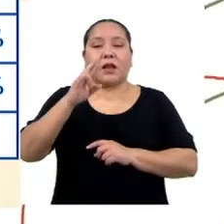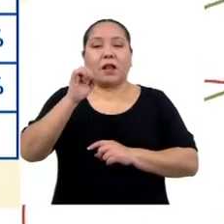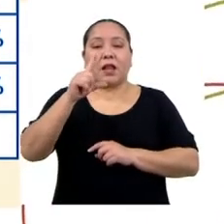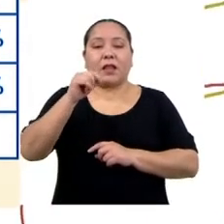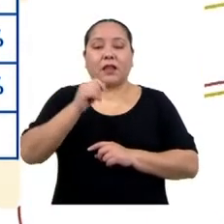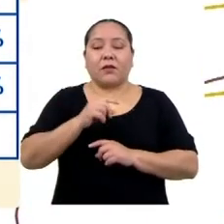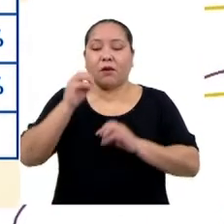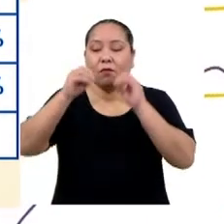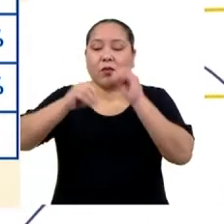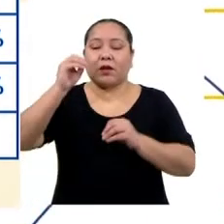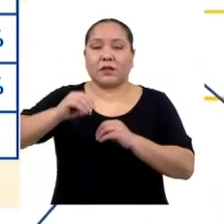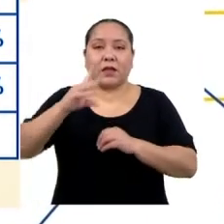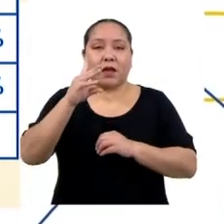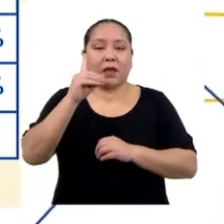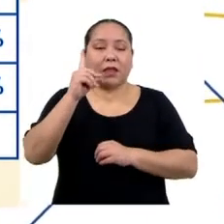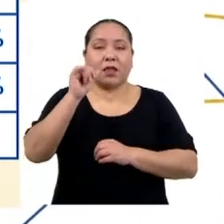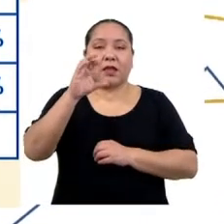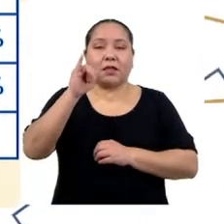decimales.